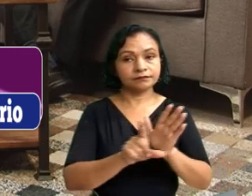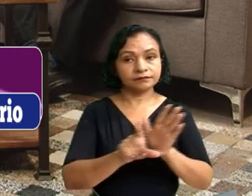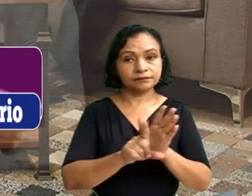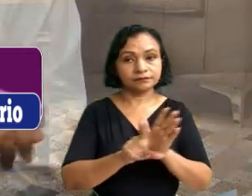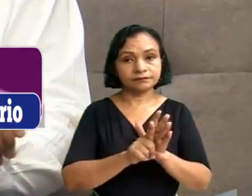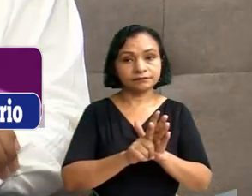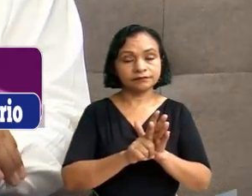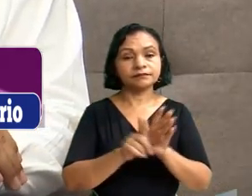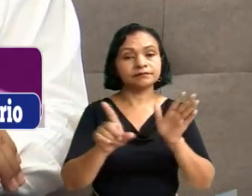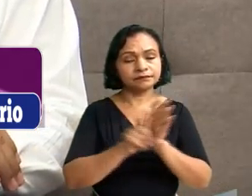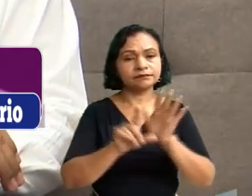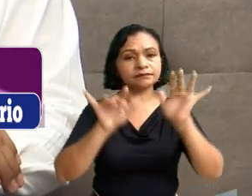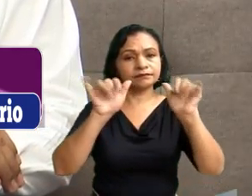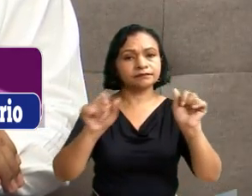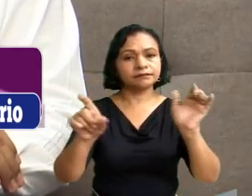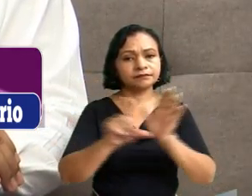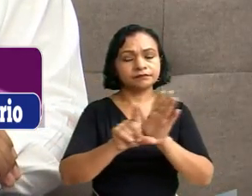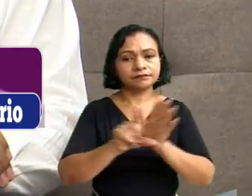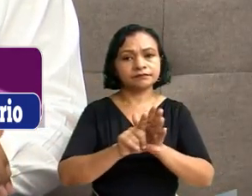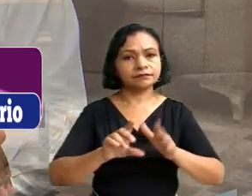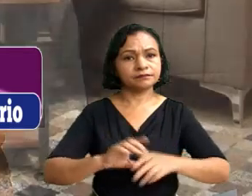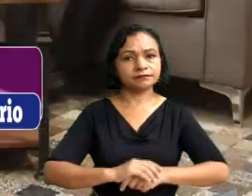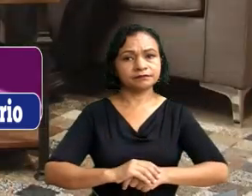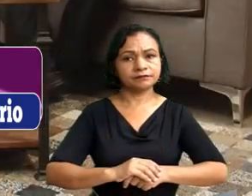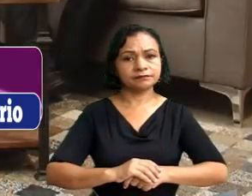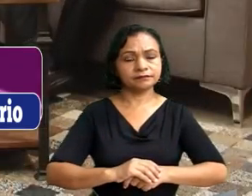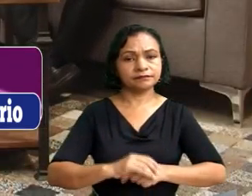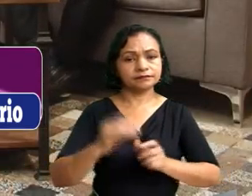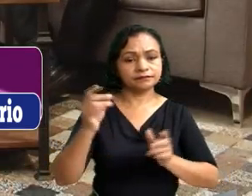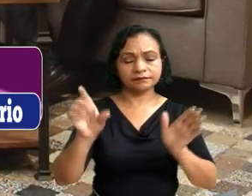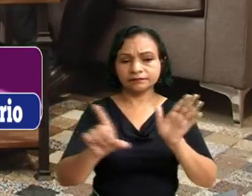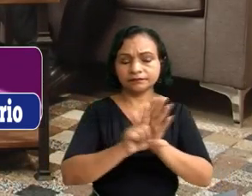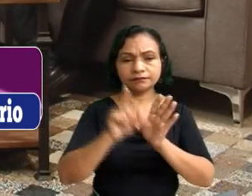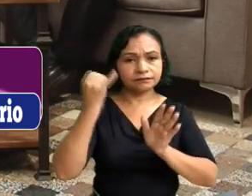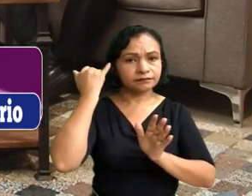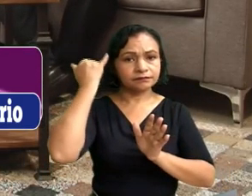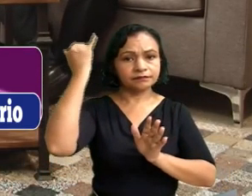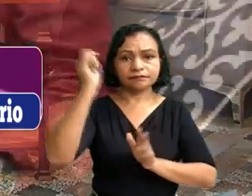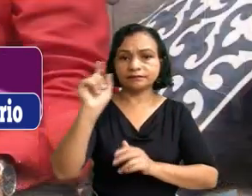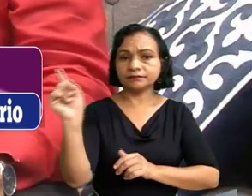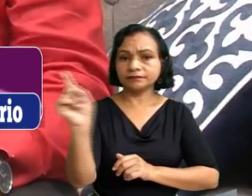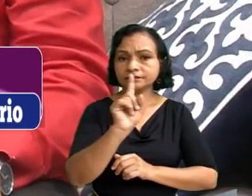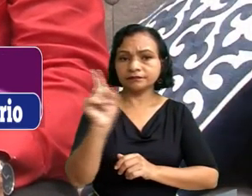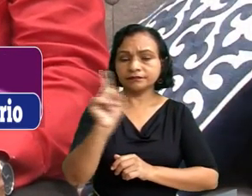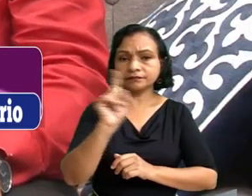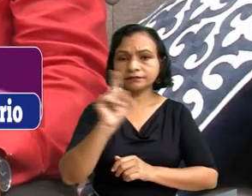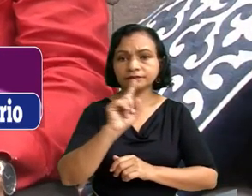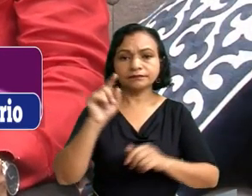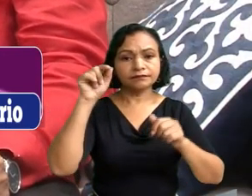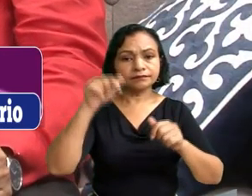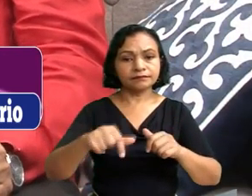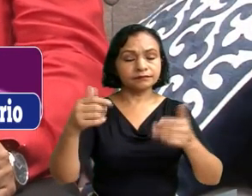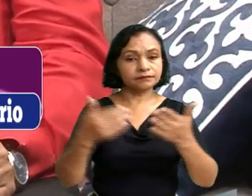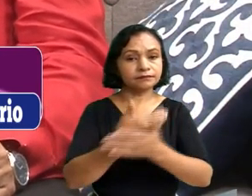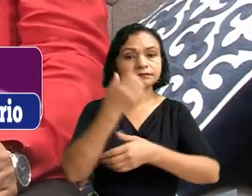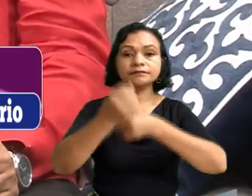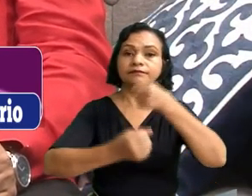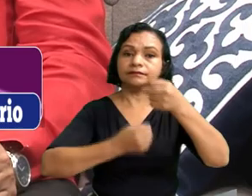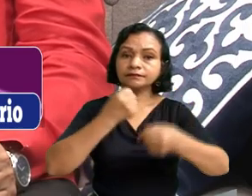que está contemplado en la ley y no es un invento de la ley en esta época en